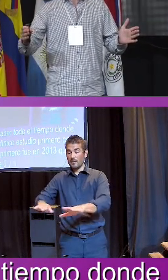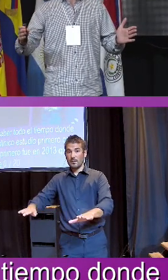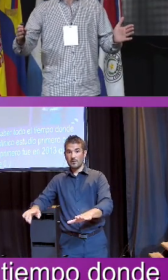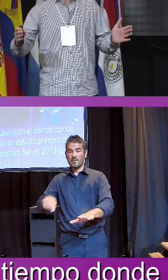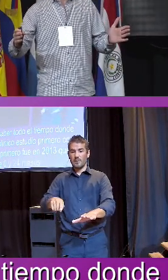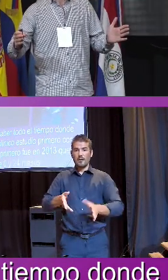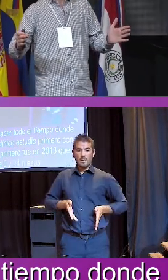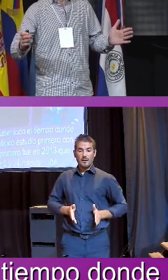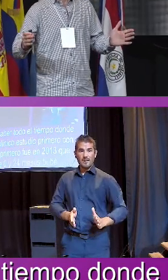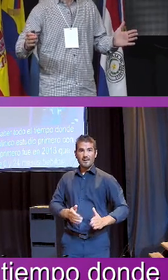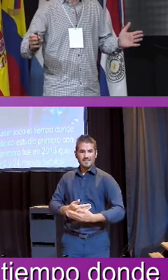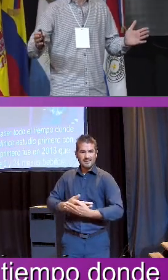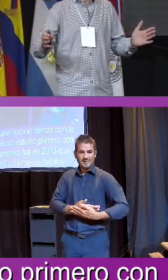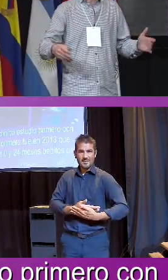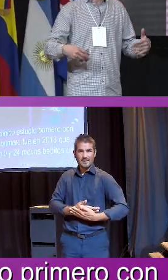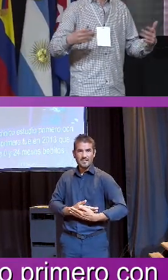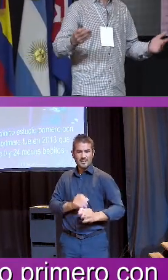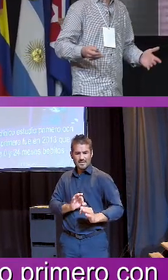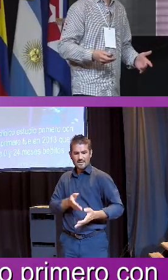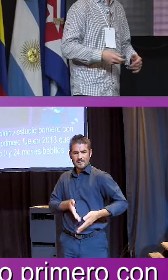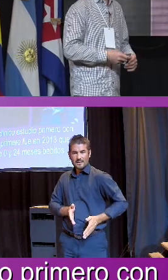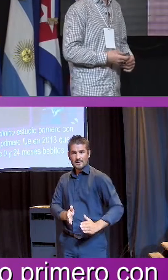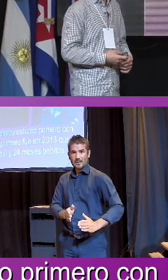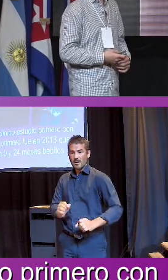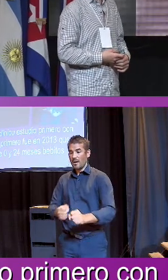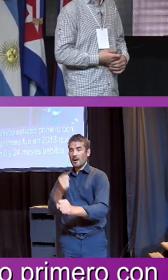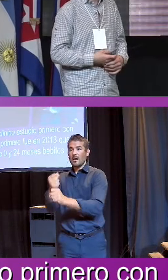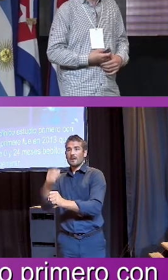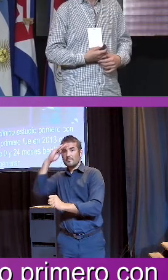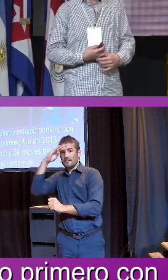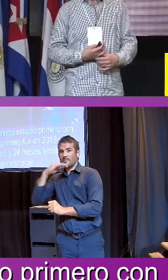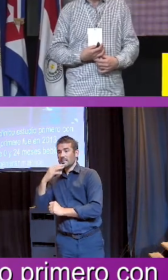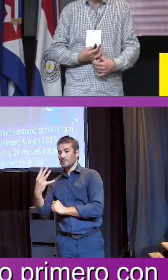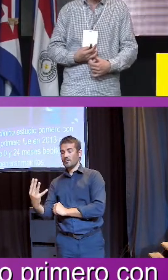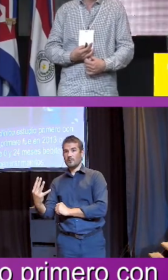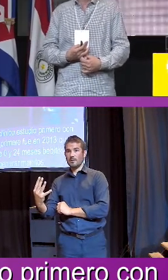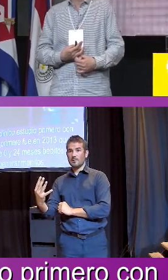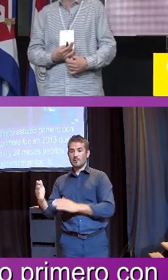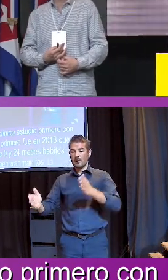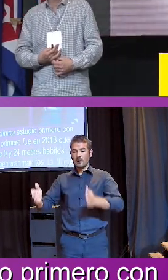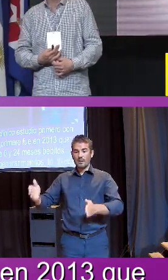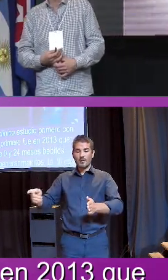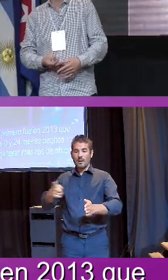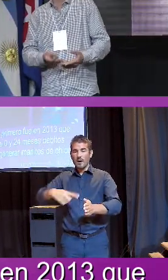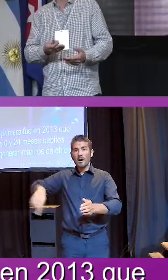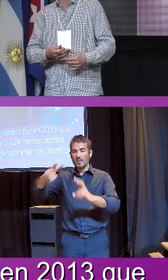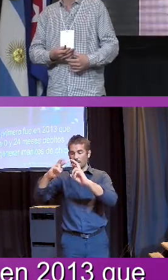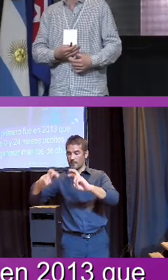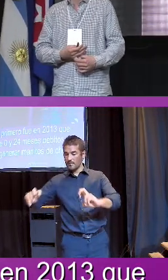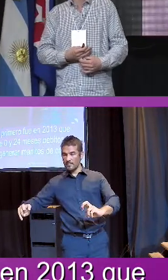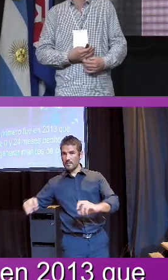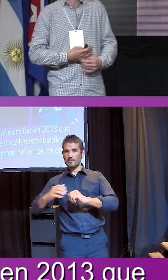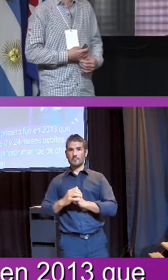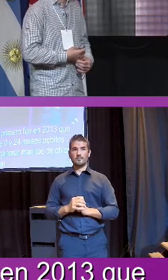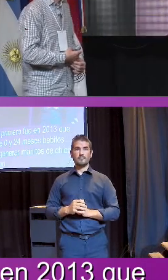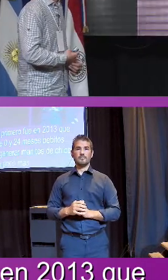24 meses, bebitos, desde recién nacidos, niños en riesgo, en general hermanitos de chicos con diagnóstico, que tienen un riesgo